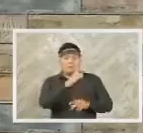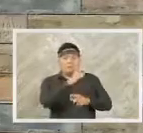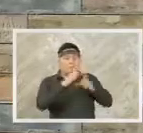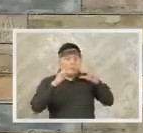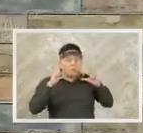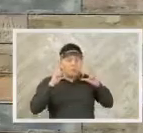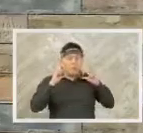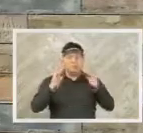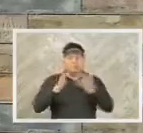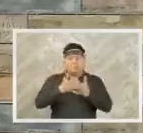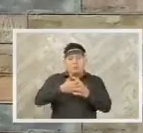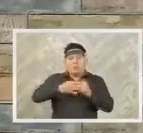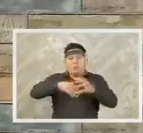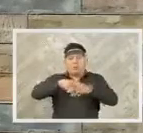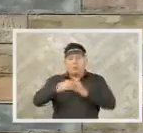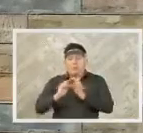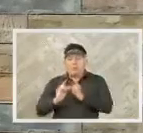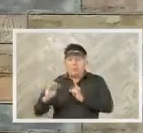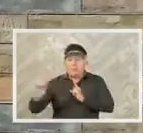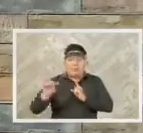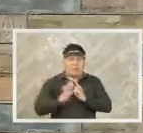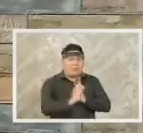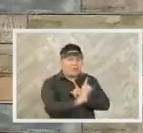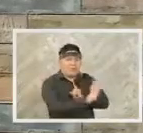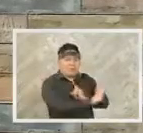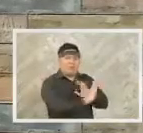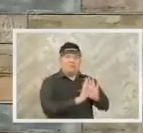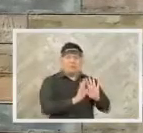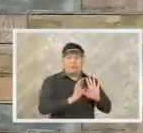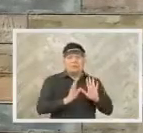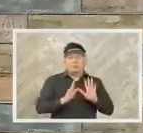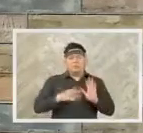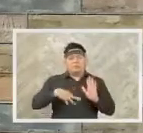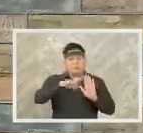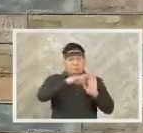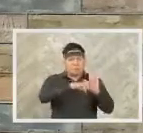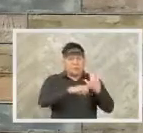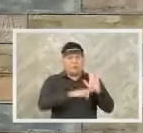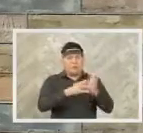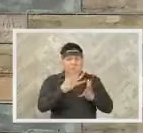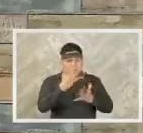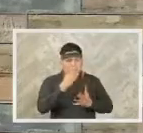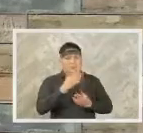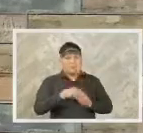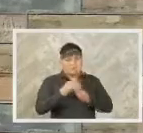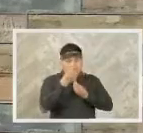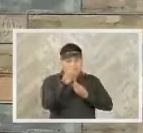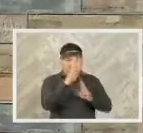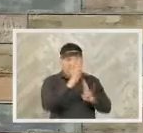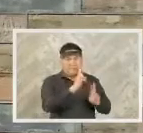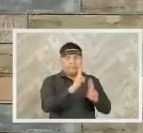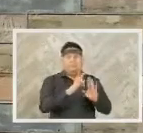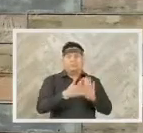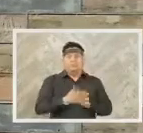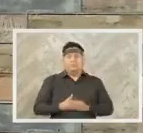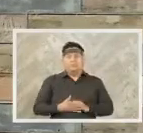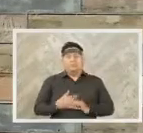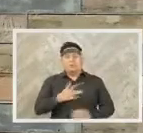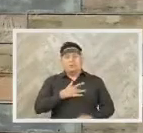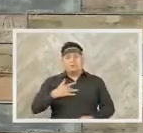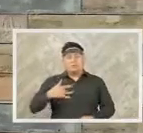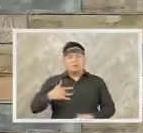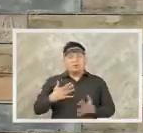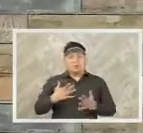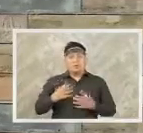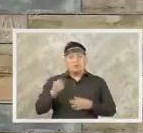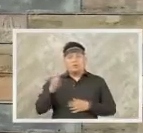uso adecuado del tapabocas. Todo de forma virtual desde el 11 hasta el 14 de